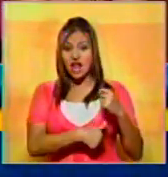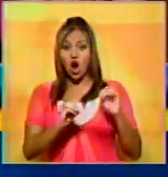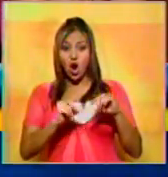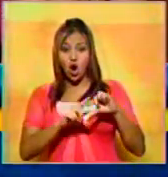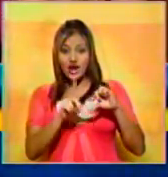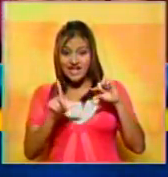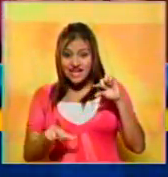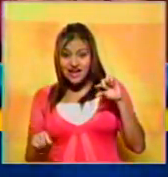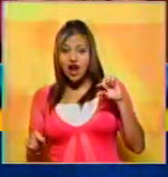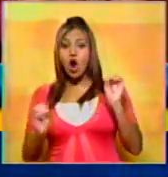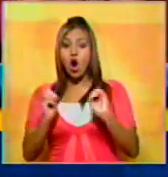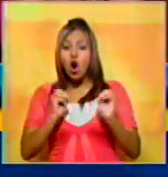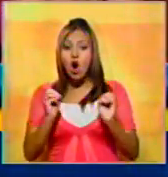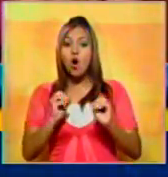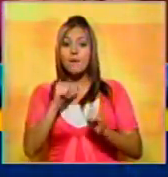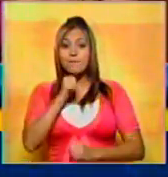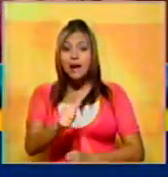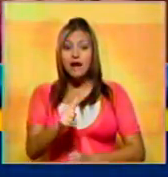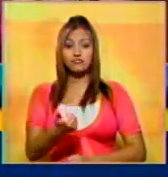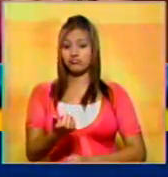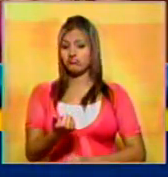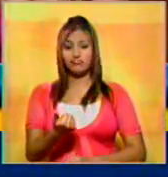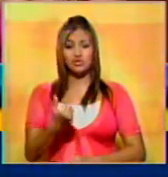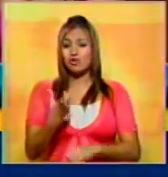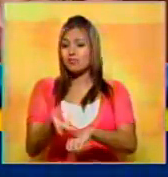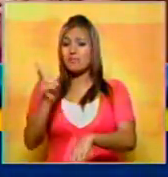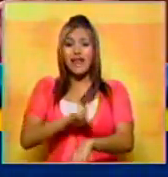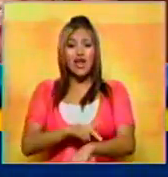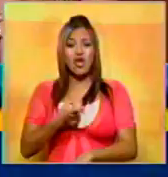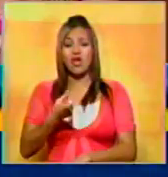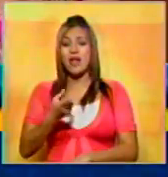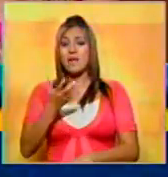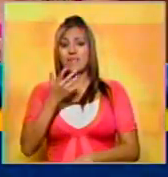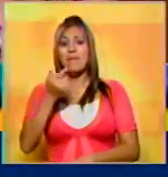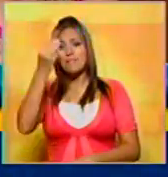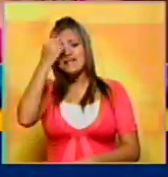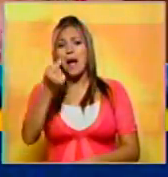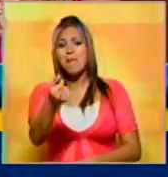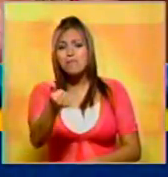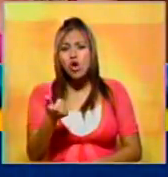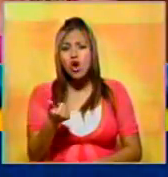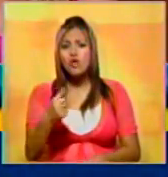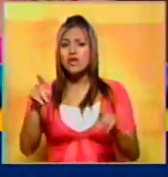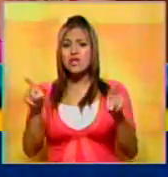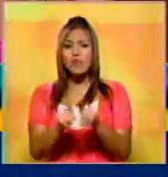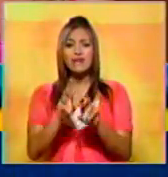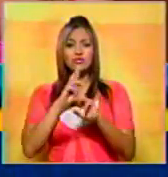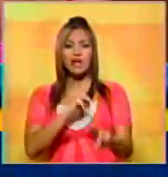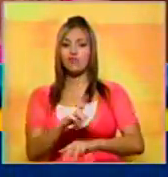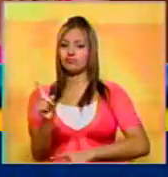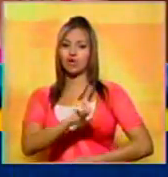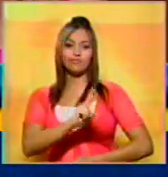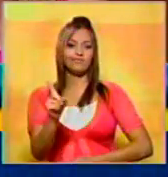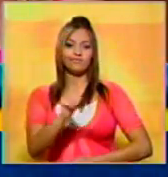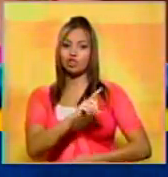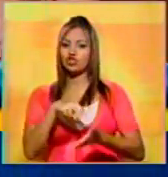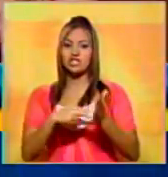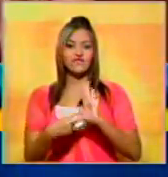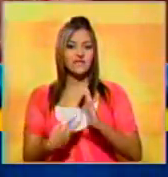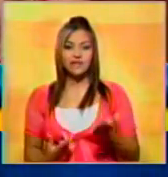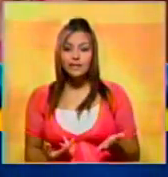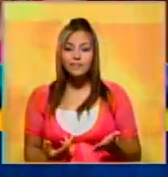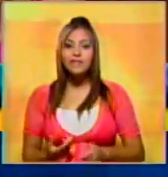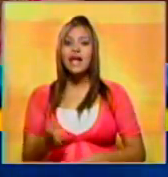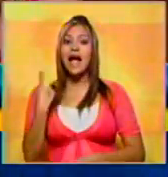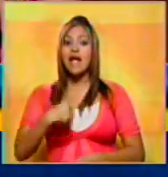es completamente lo contrario. Además, la gente piensa que con dosis pequeñas va a obtener los mismos resultados y resulta que no sucede así. Hay